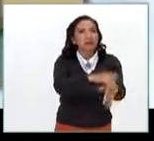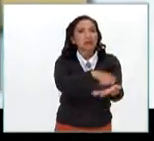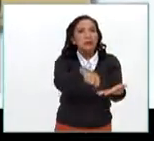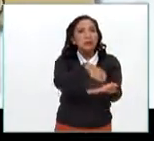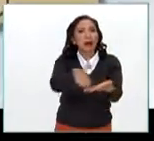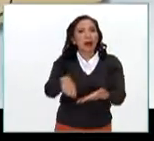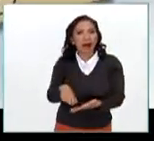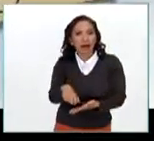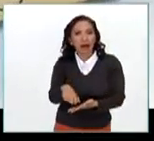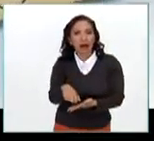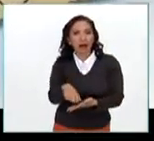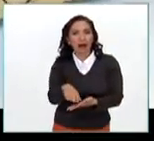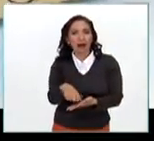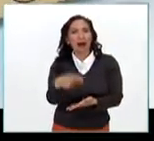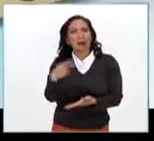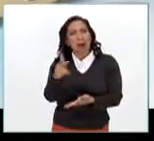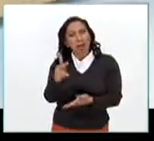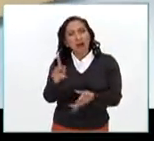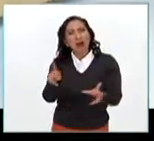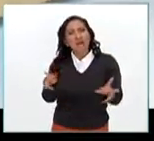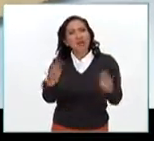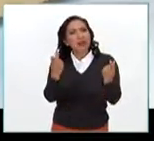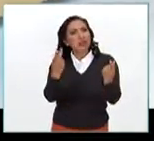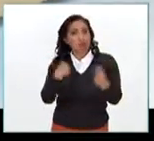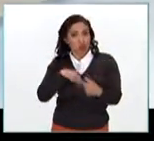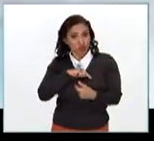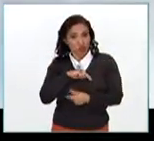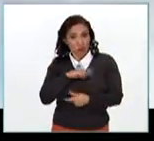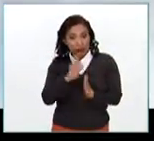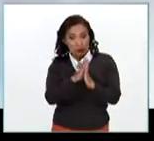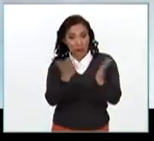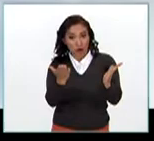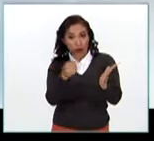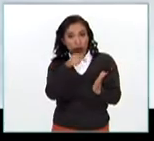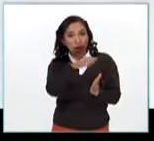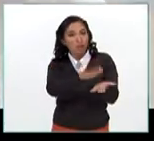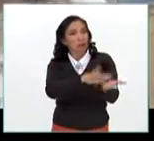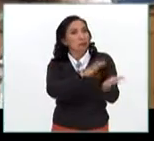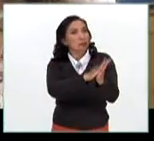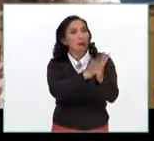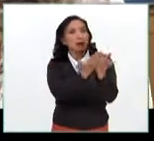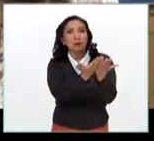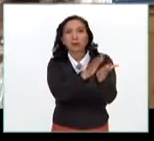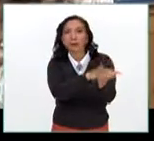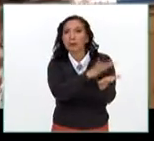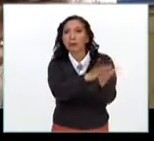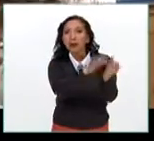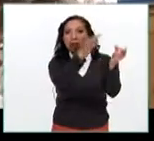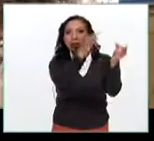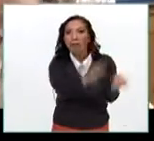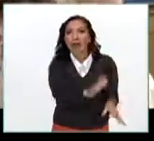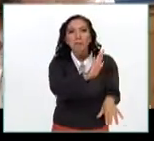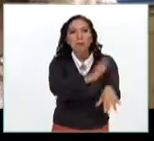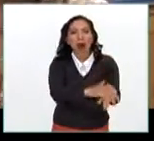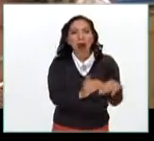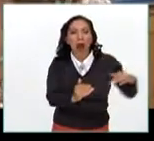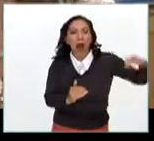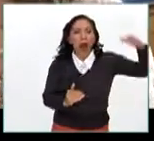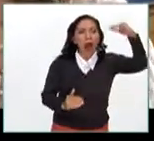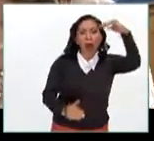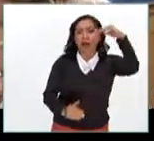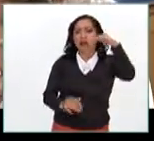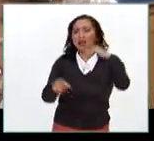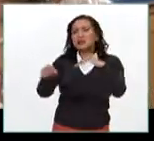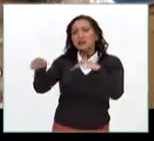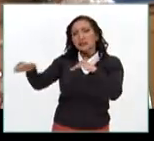predomina. Pero nuestras ventas siempre... Es el papel. Por supuesto. Muchísimo